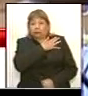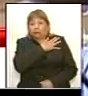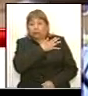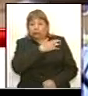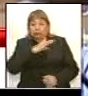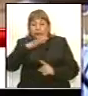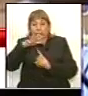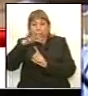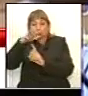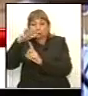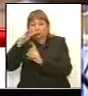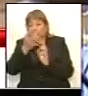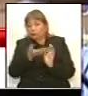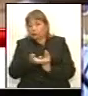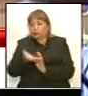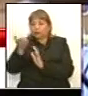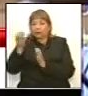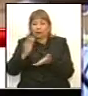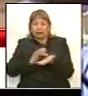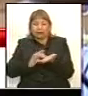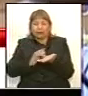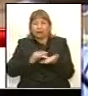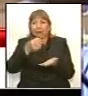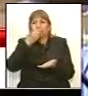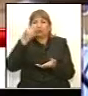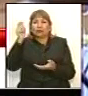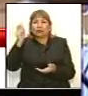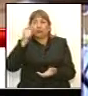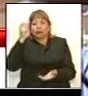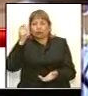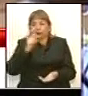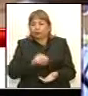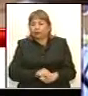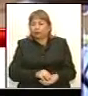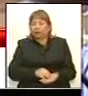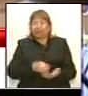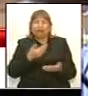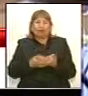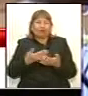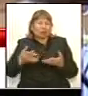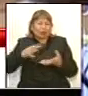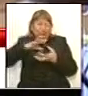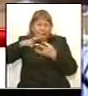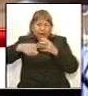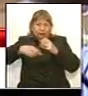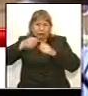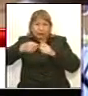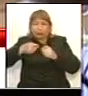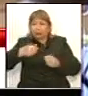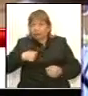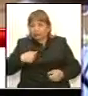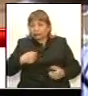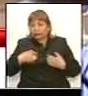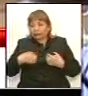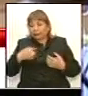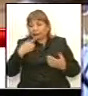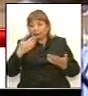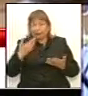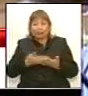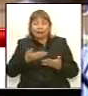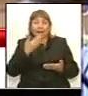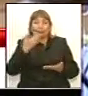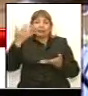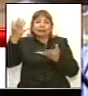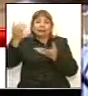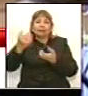helicópteros llevando las cajas de medicinas a Piura, con todo un rollo de ellos, me ganó esos pleitos, pero llegaban a Piura y no había quien las